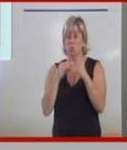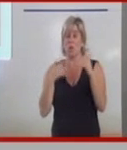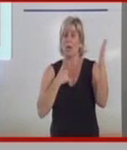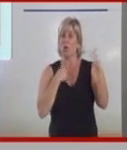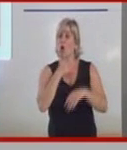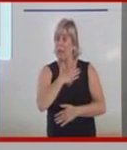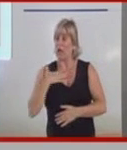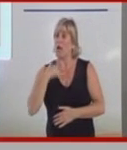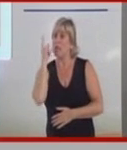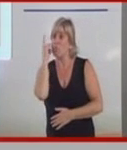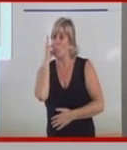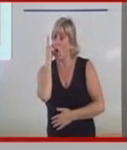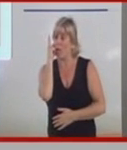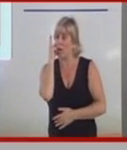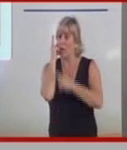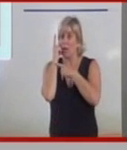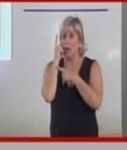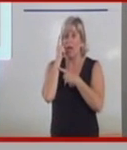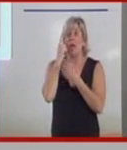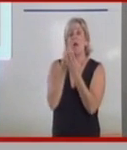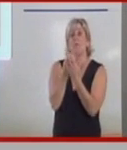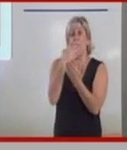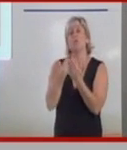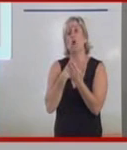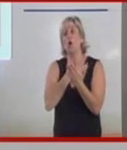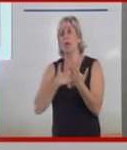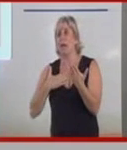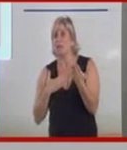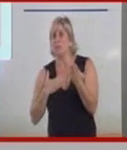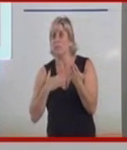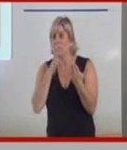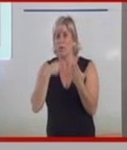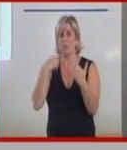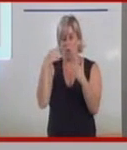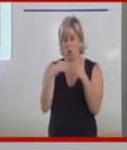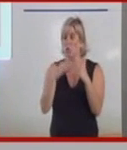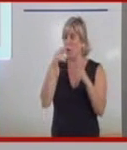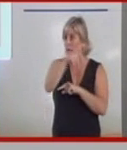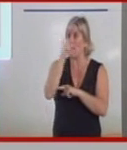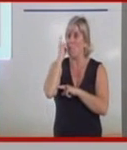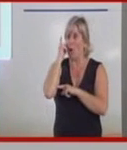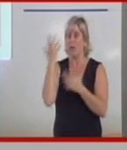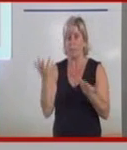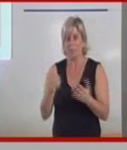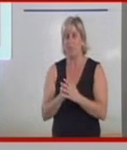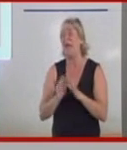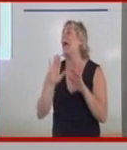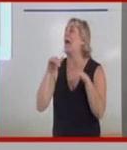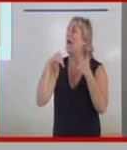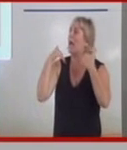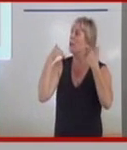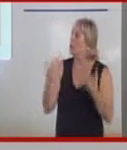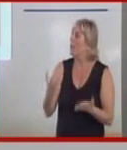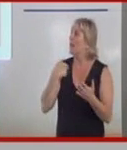móvil pues disponga de pantalla. ¿En qué momento debemos participar los usuarios en